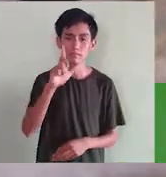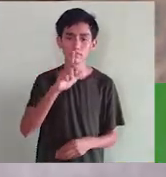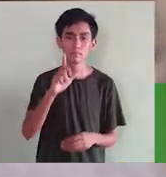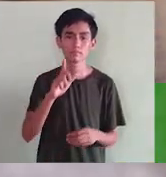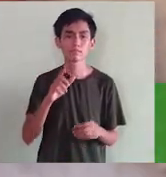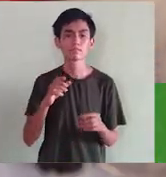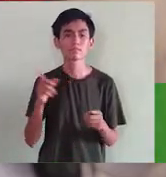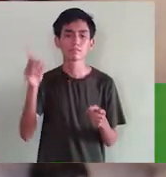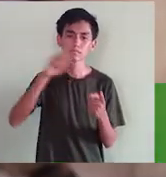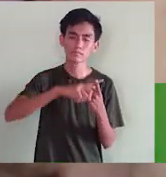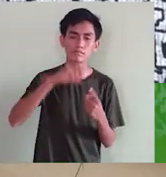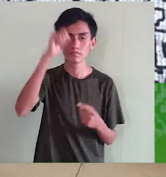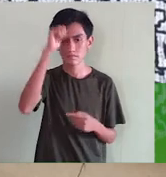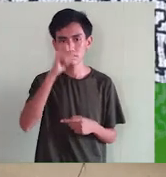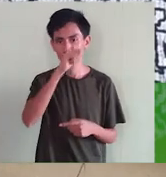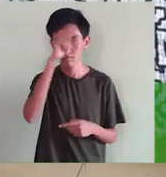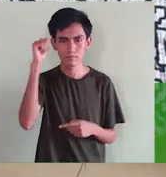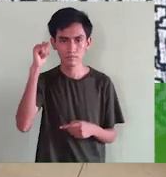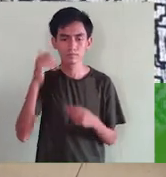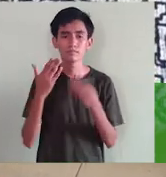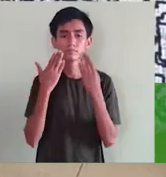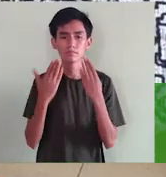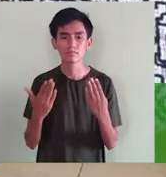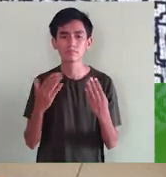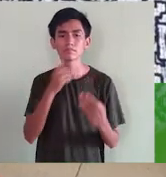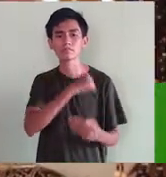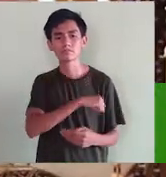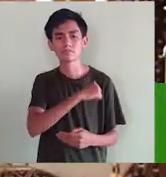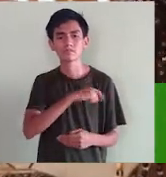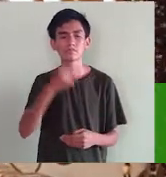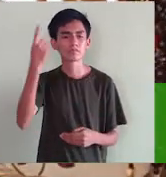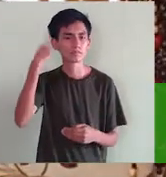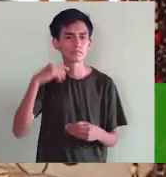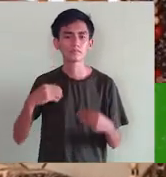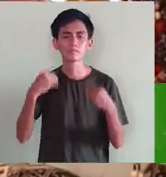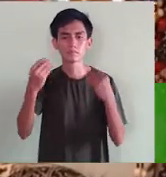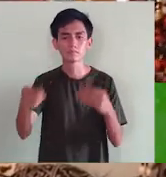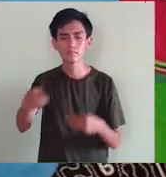de la tarde. Agradezco a la municipalidad por brindarnos este